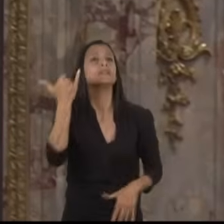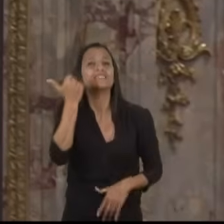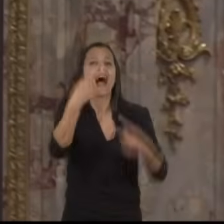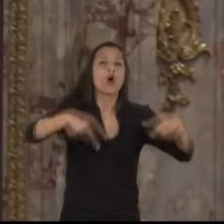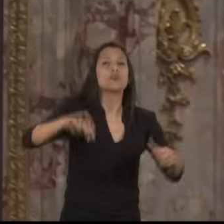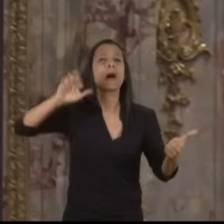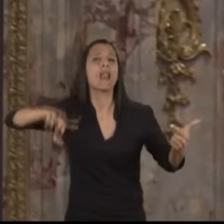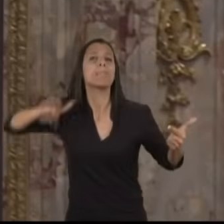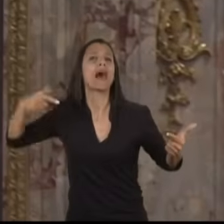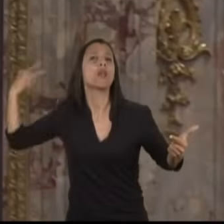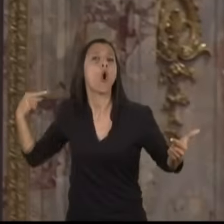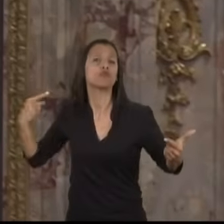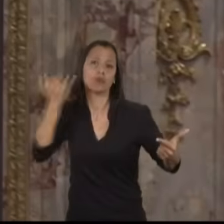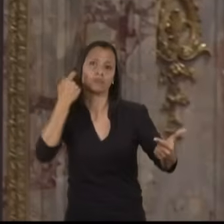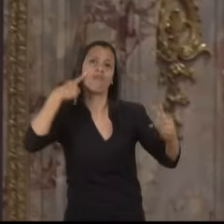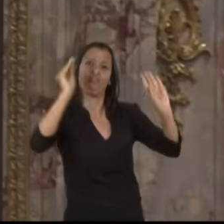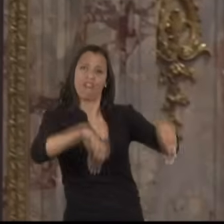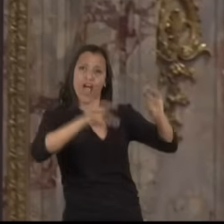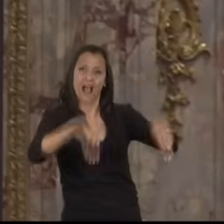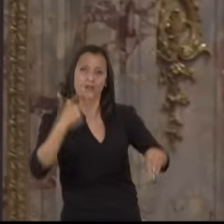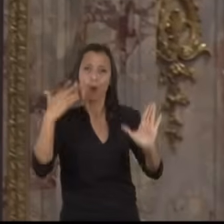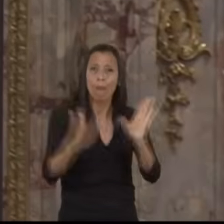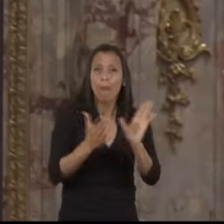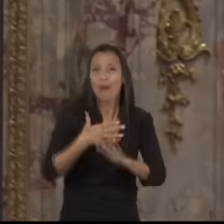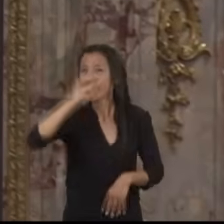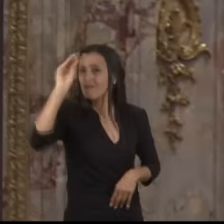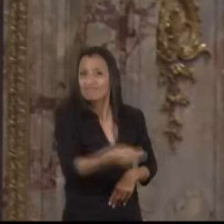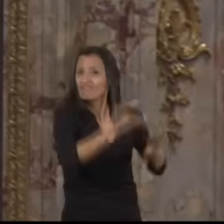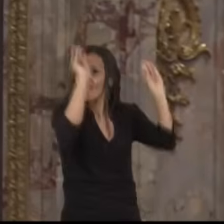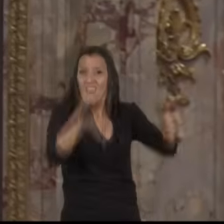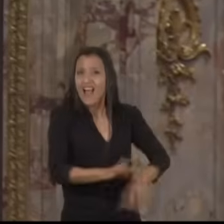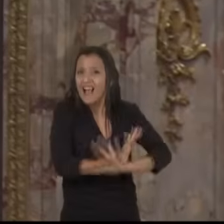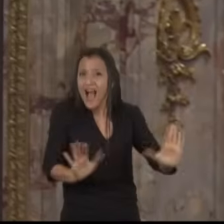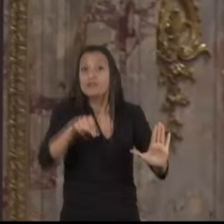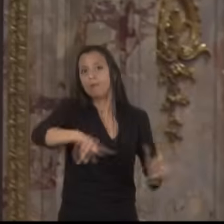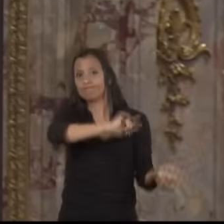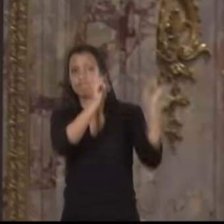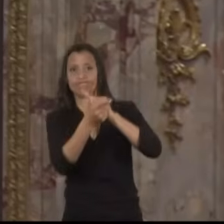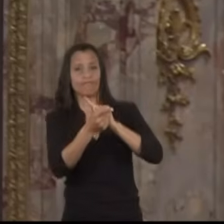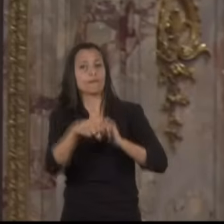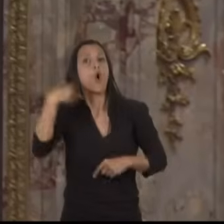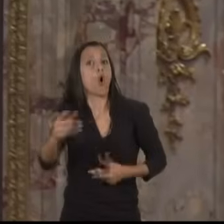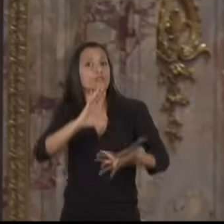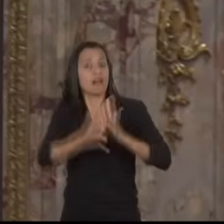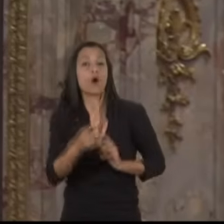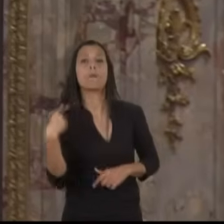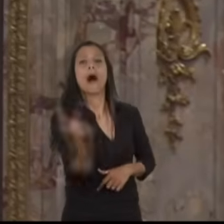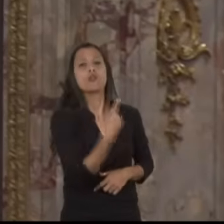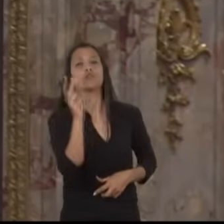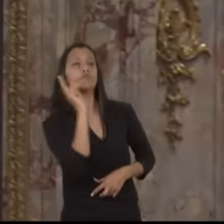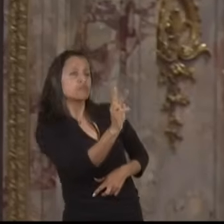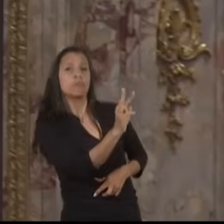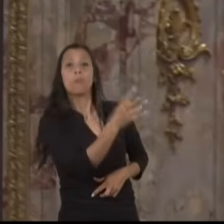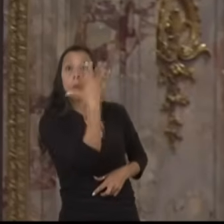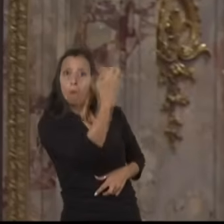y fracasaron rotundamente. No debemos caer presos de falsos dilemas que nos quieren